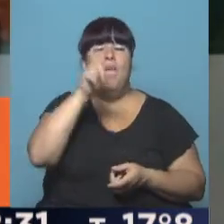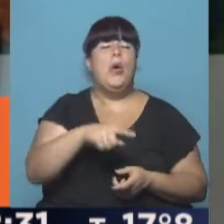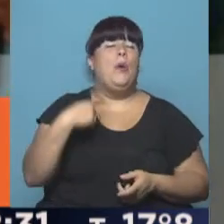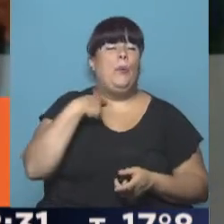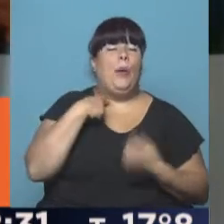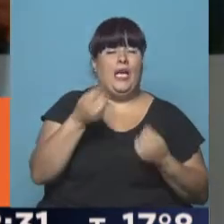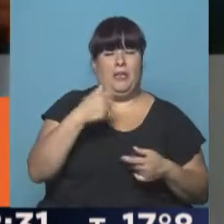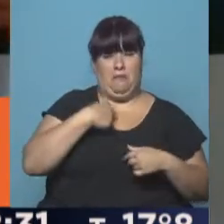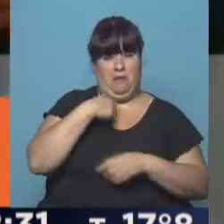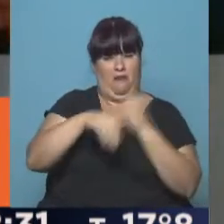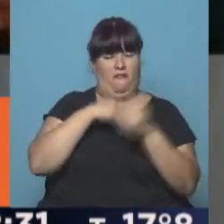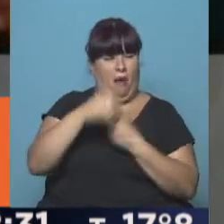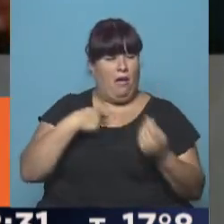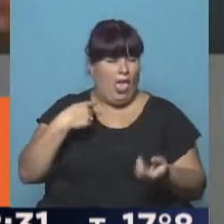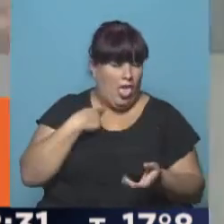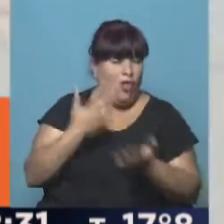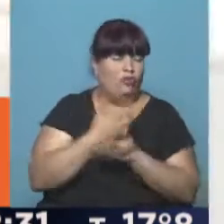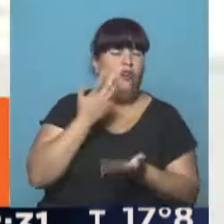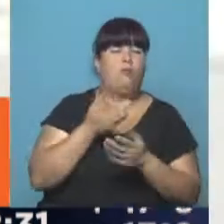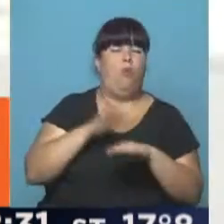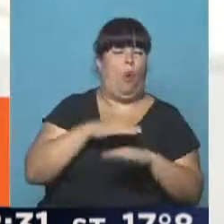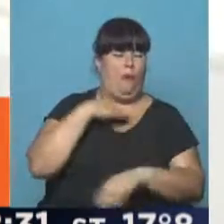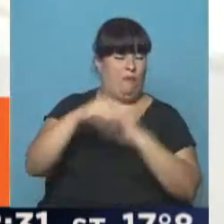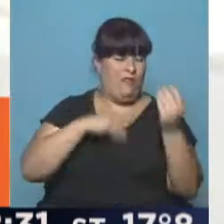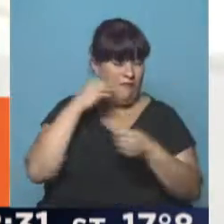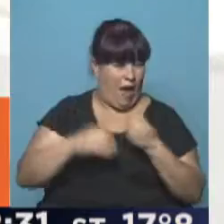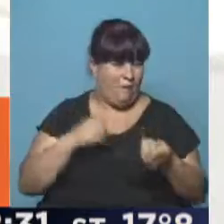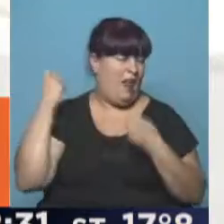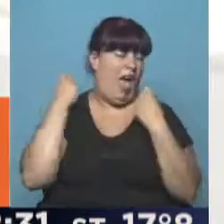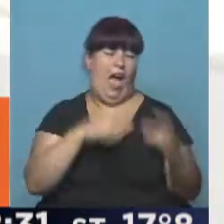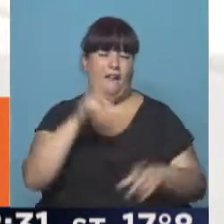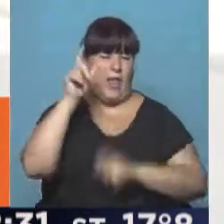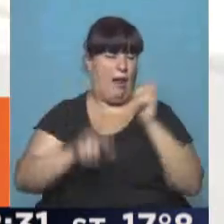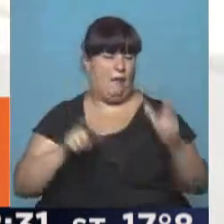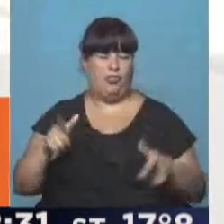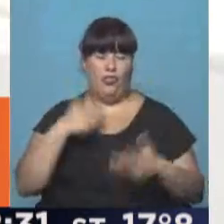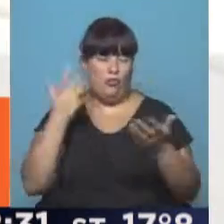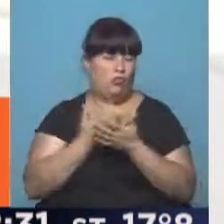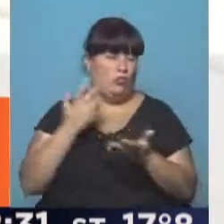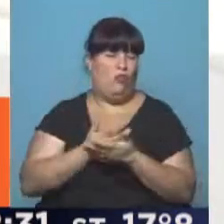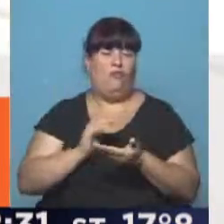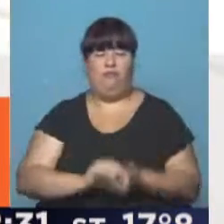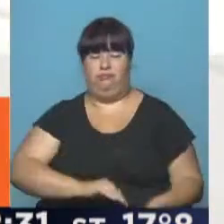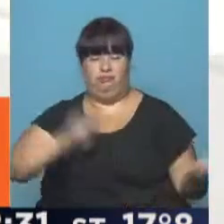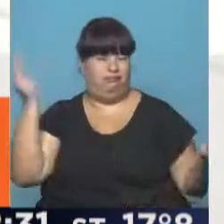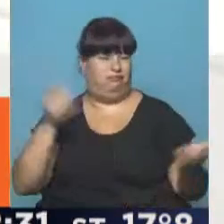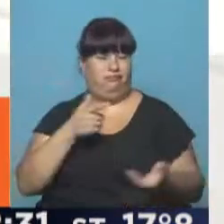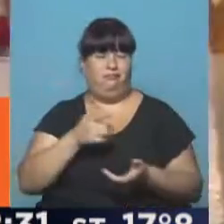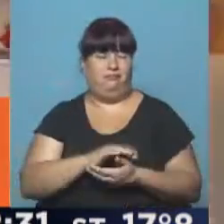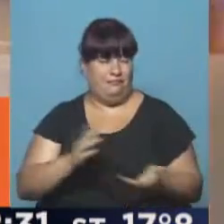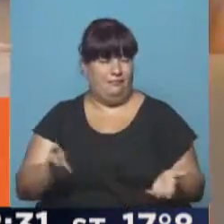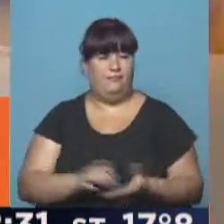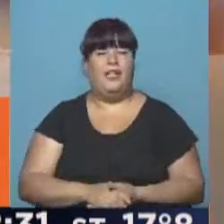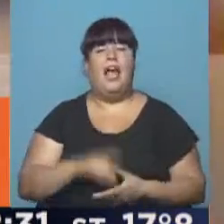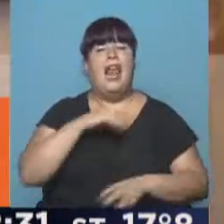de sus propias familias de una víctima del abandono de persona que ha sufrido toda toda su vida desde que fue criado